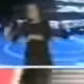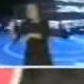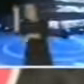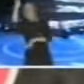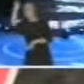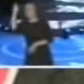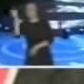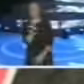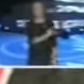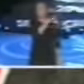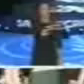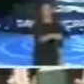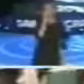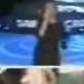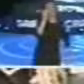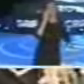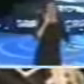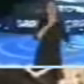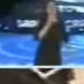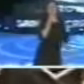el tonto.